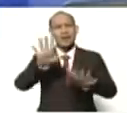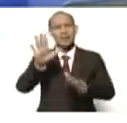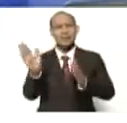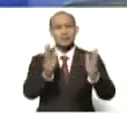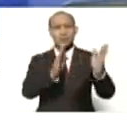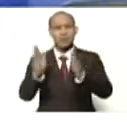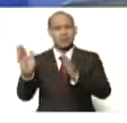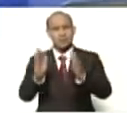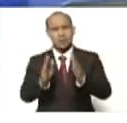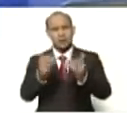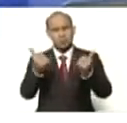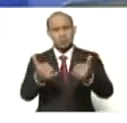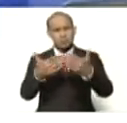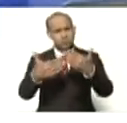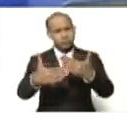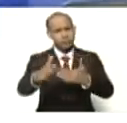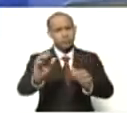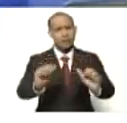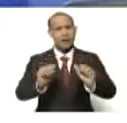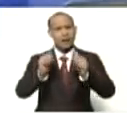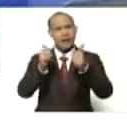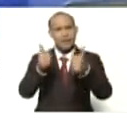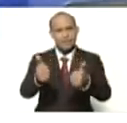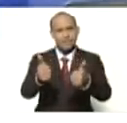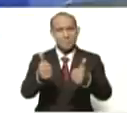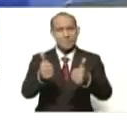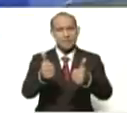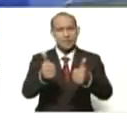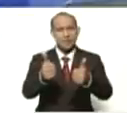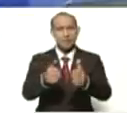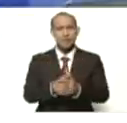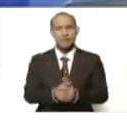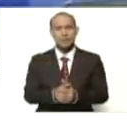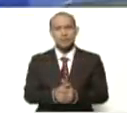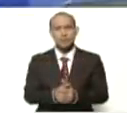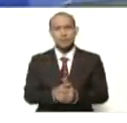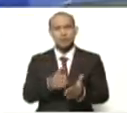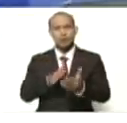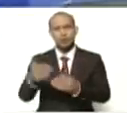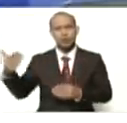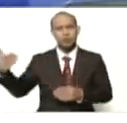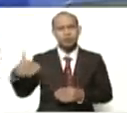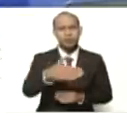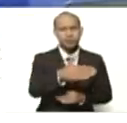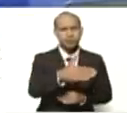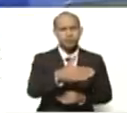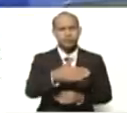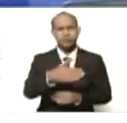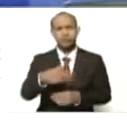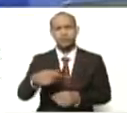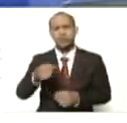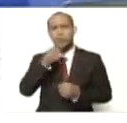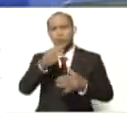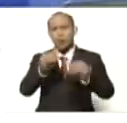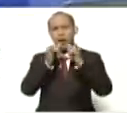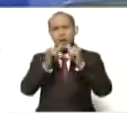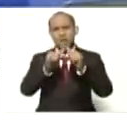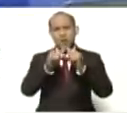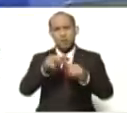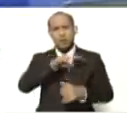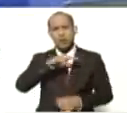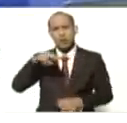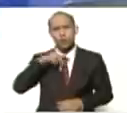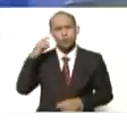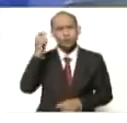así lo anunció empieza la zafra de la sardina en todo el país buena noticia para nuestros pescadores